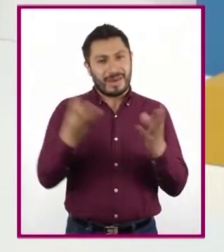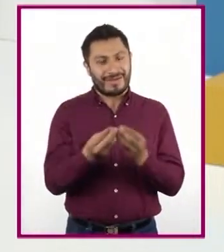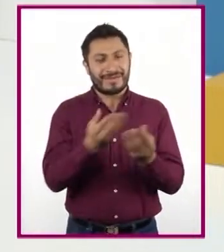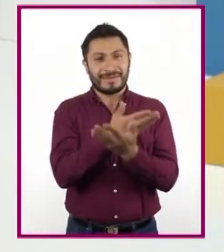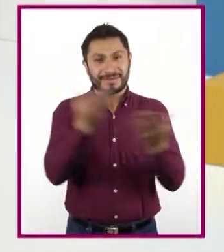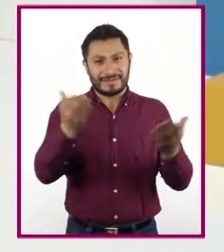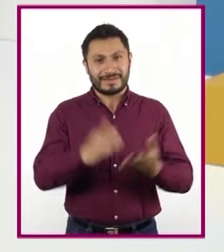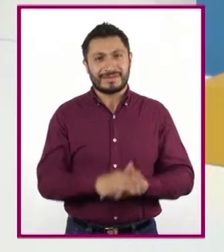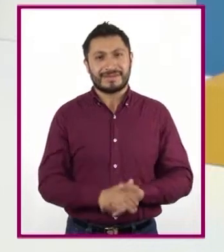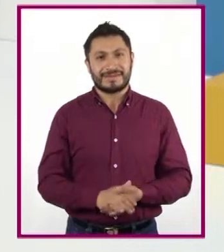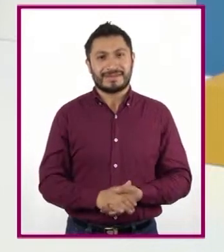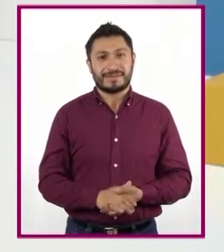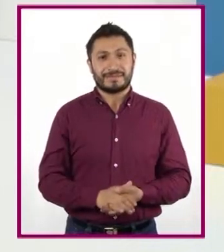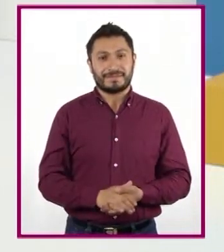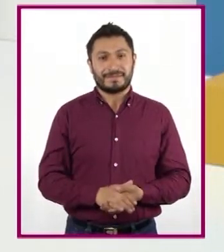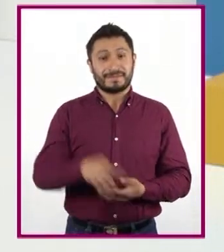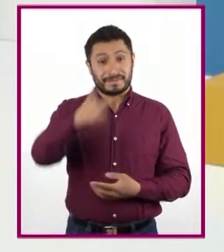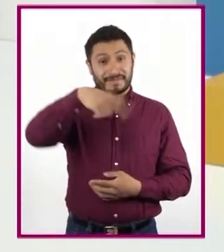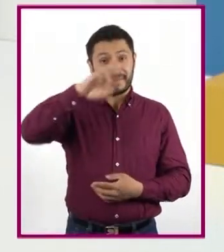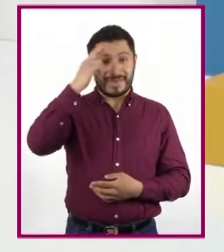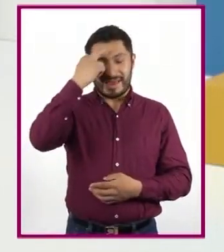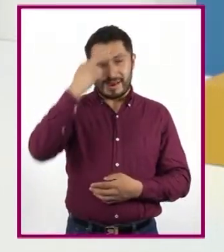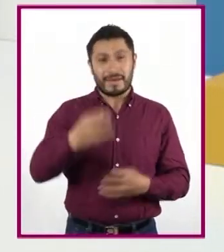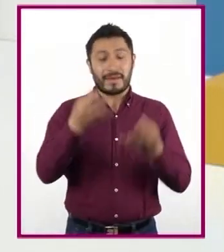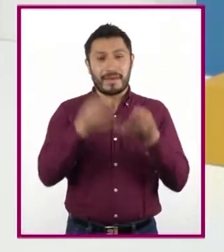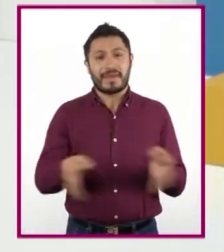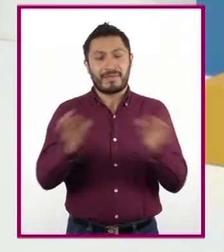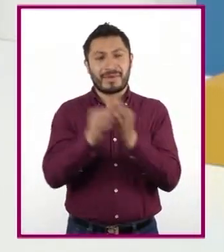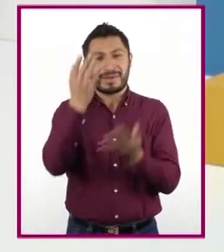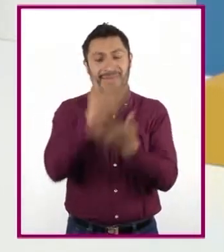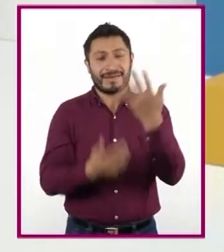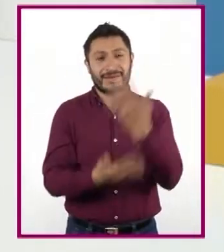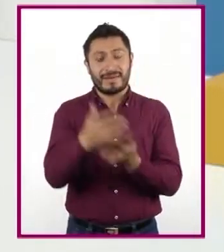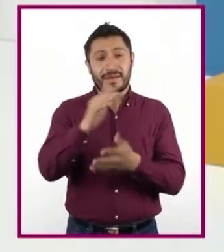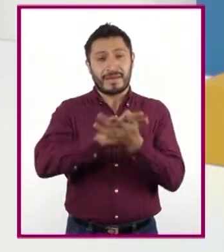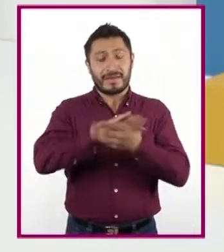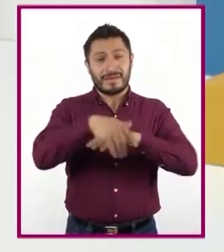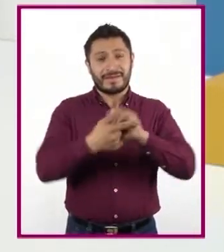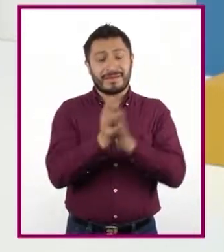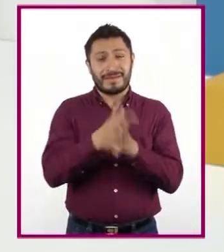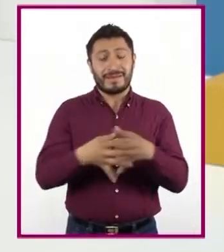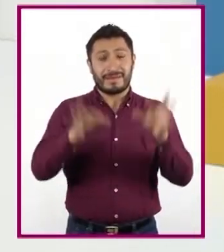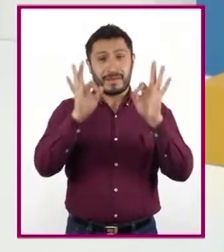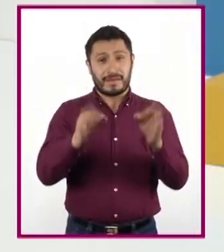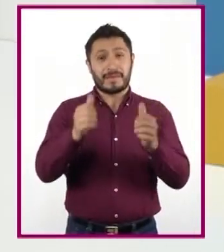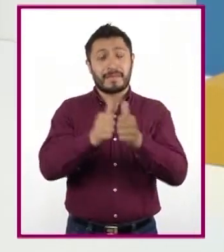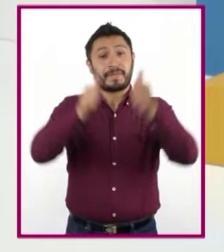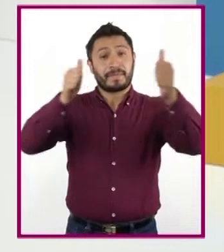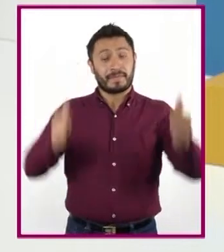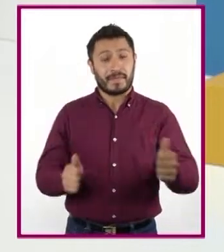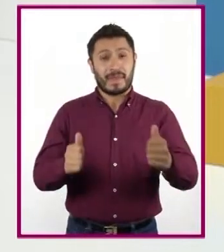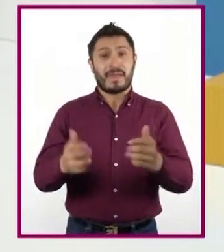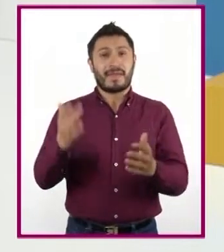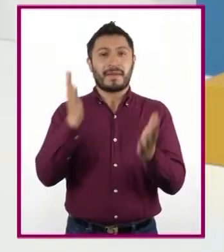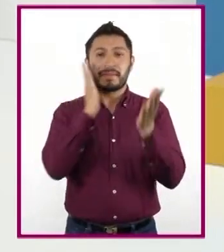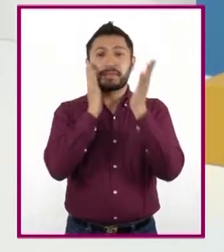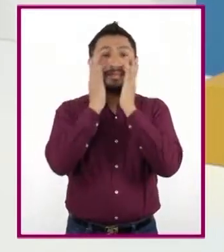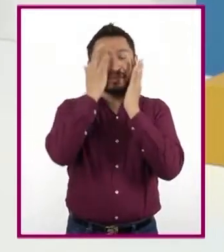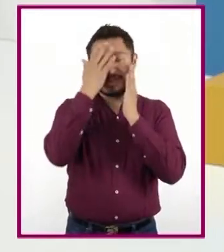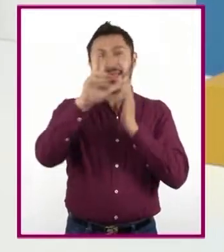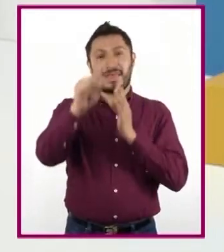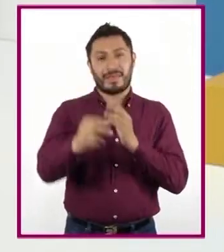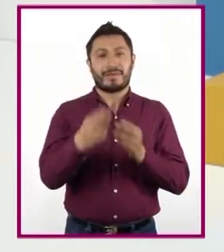ustedes. Recuerden lavarse continuamente las manos, mantener la sana distancia y procurar no tocarse el rostro,